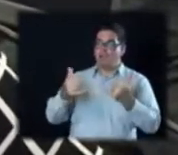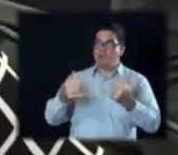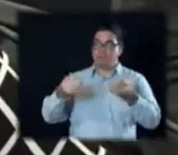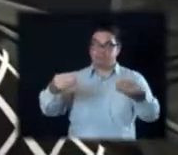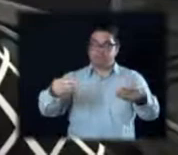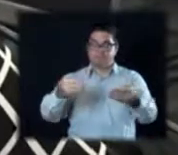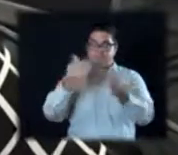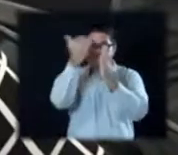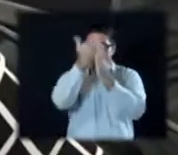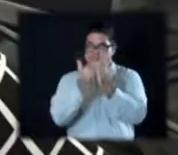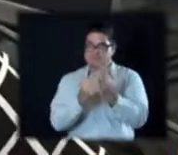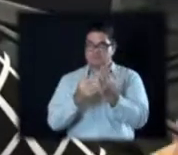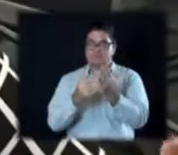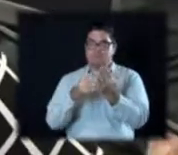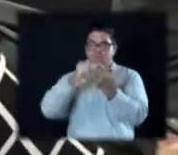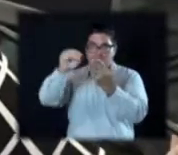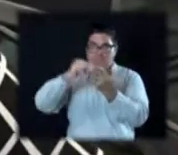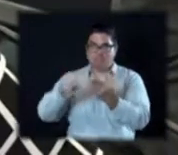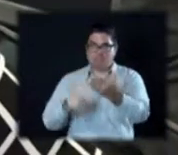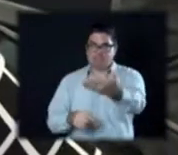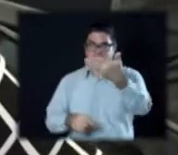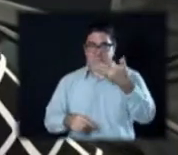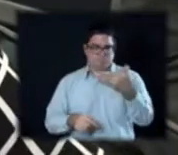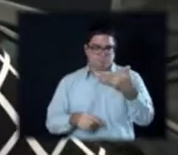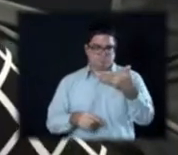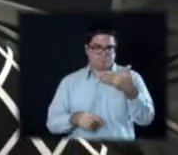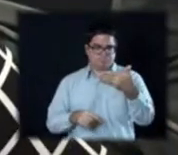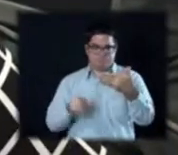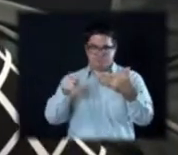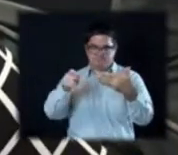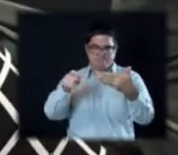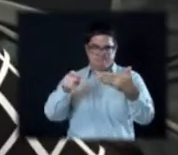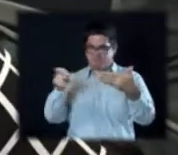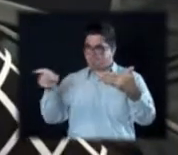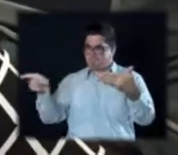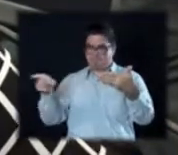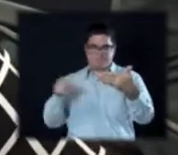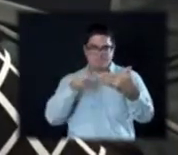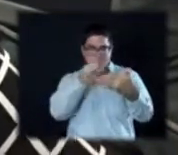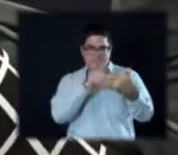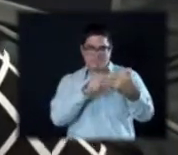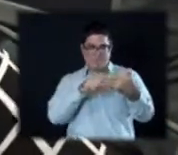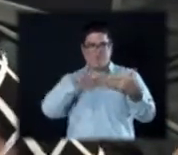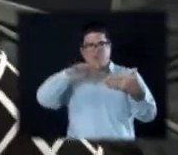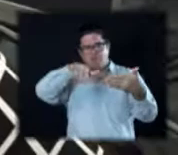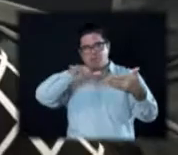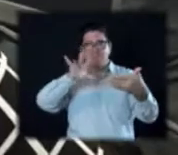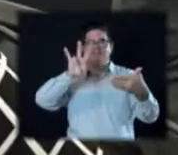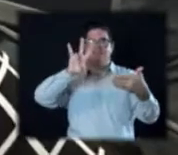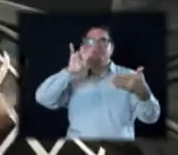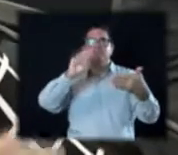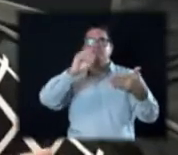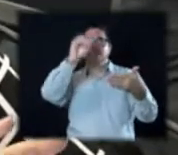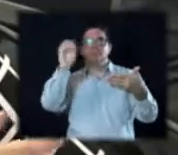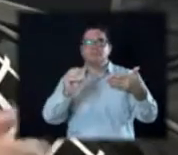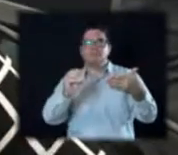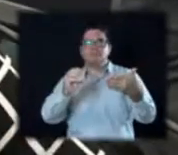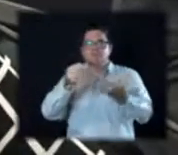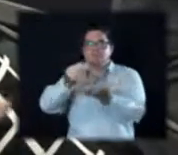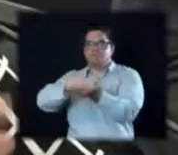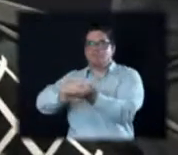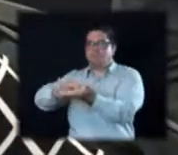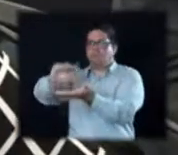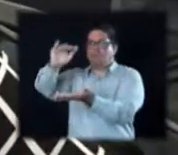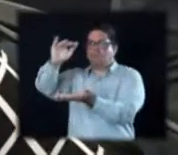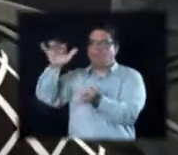cuando ven el presupuesto de esas agencias, mi recuerdo es que el nombre era 70% de todo el